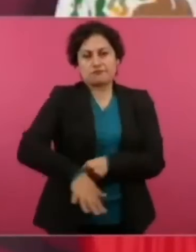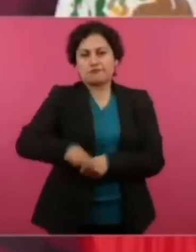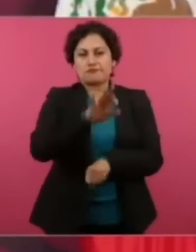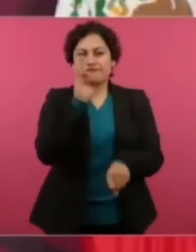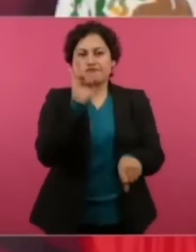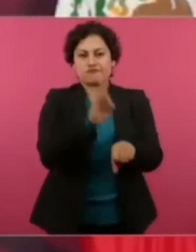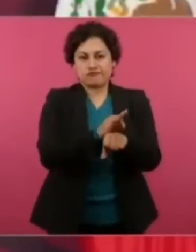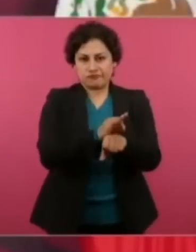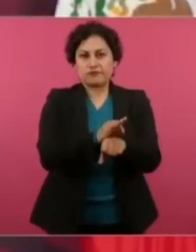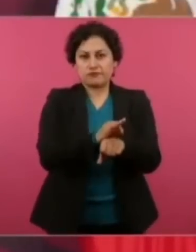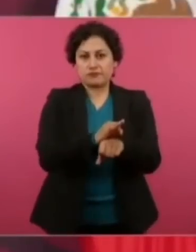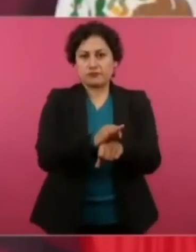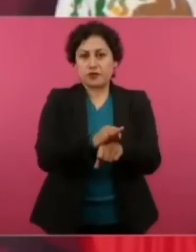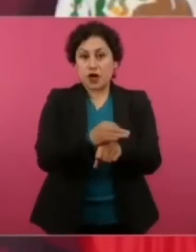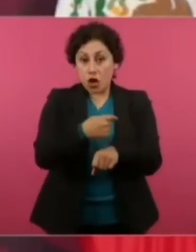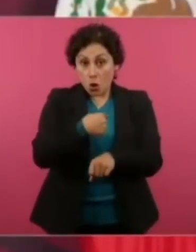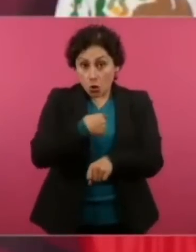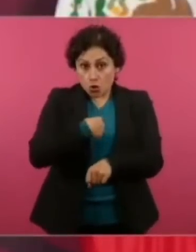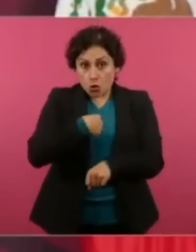en décadas